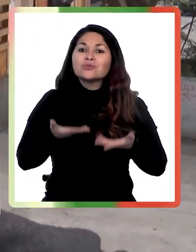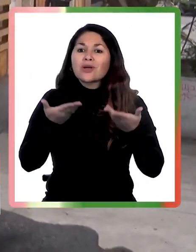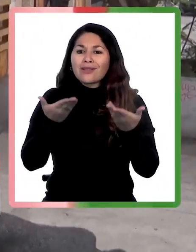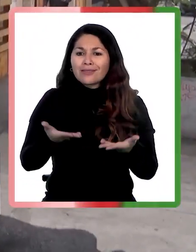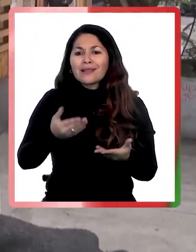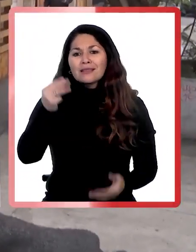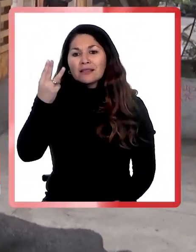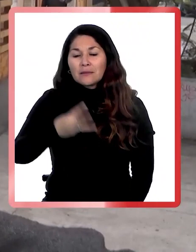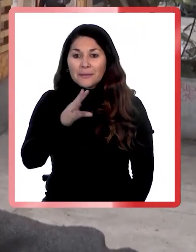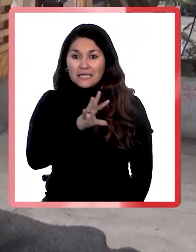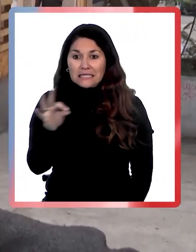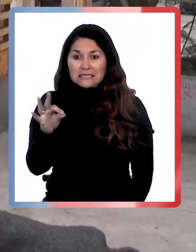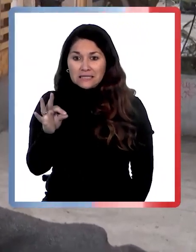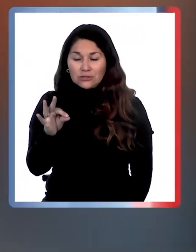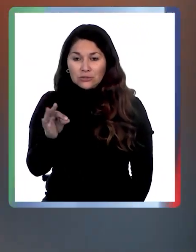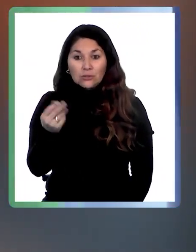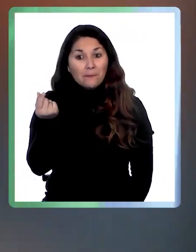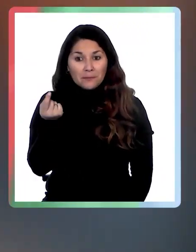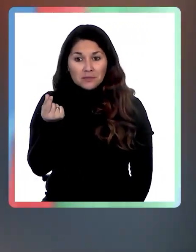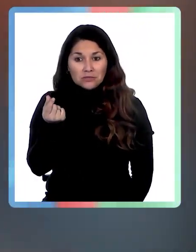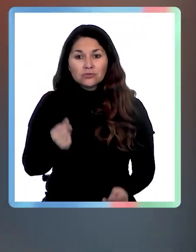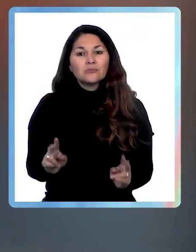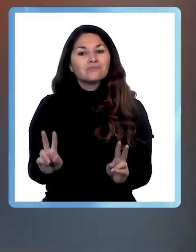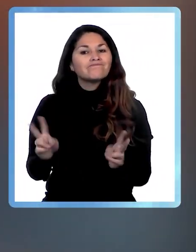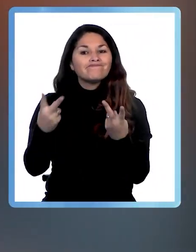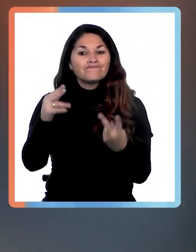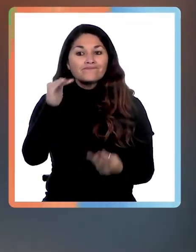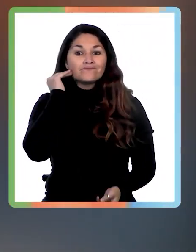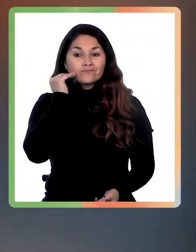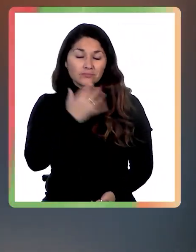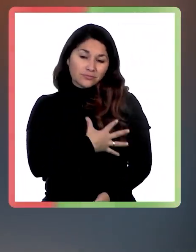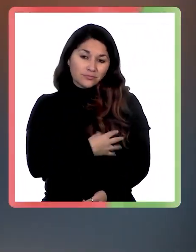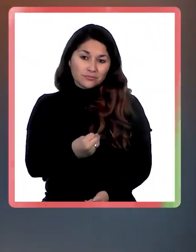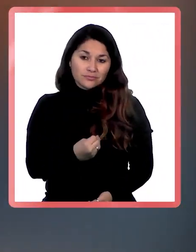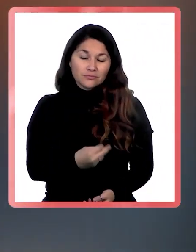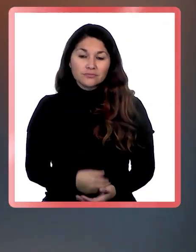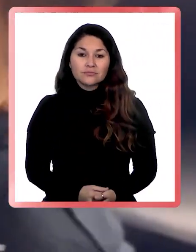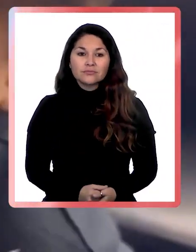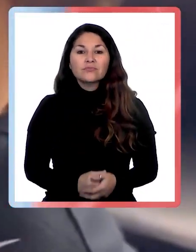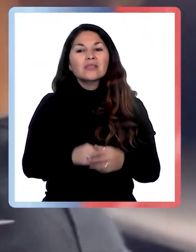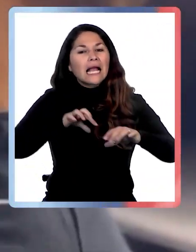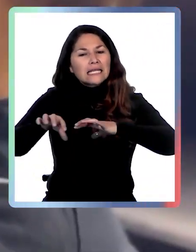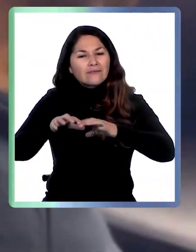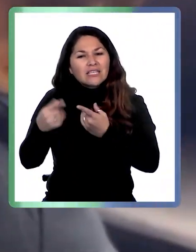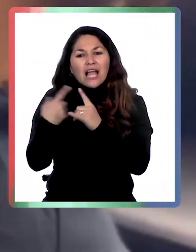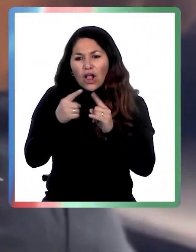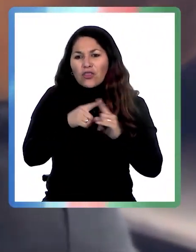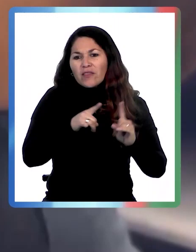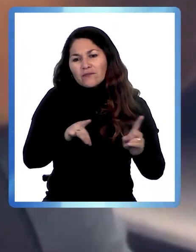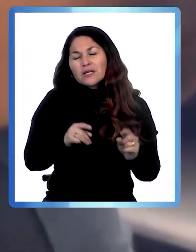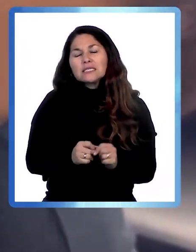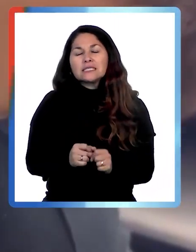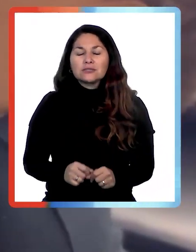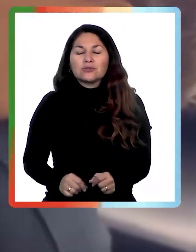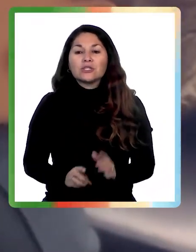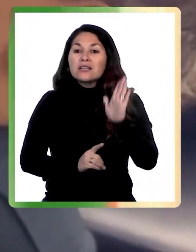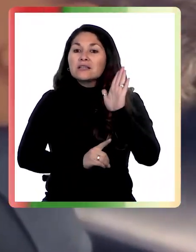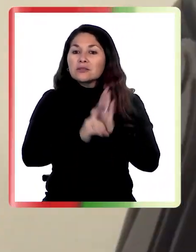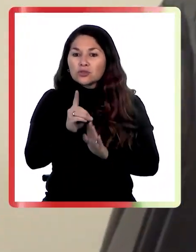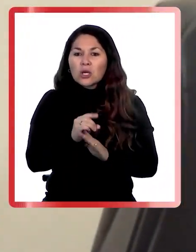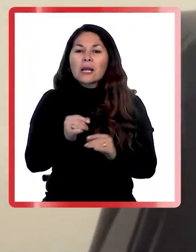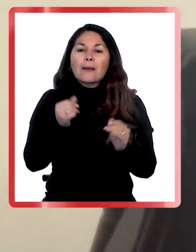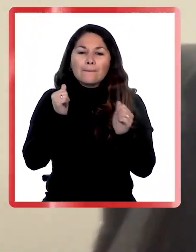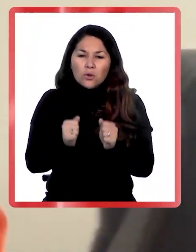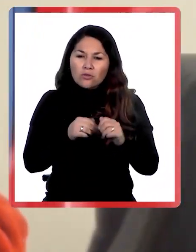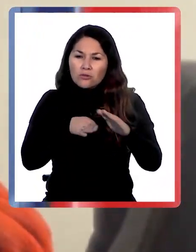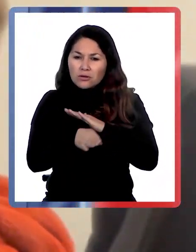3500 pes para poder poder salvarle la vida a nuestro hijo son varias las actividades que se están desarrollando para poder conseguir los recursos para